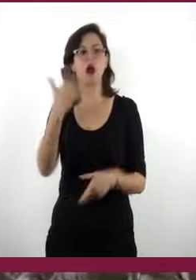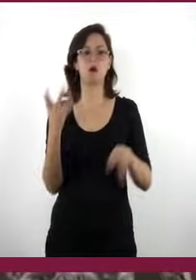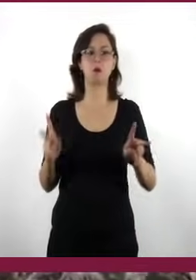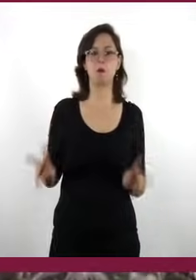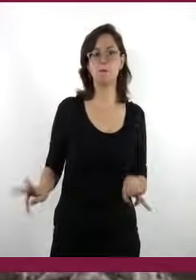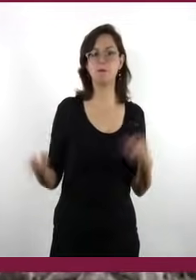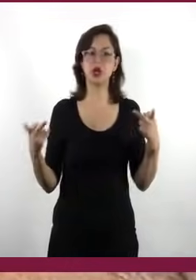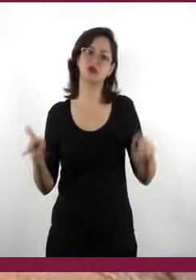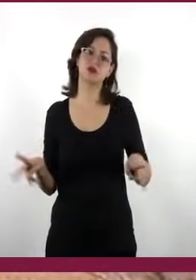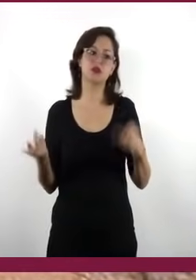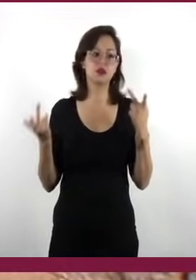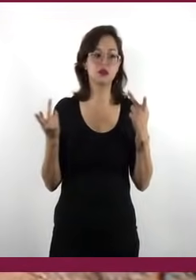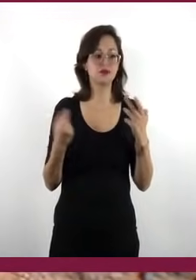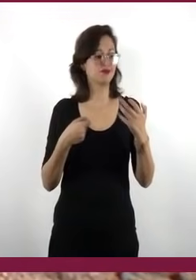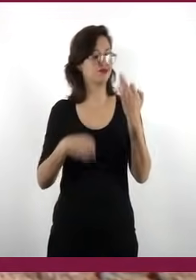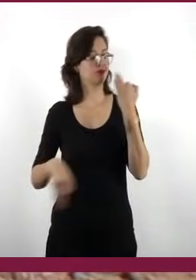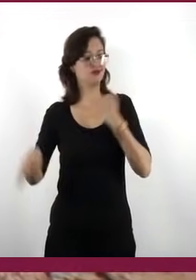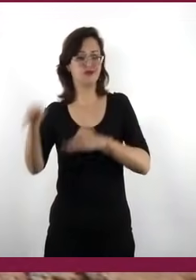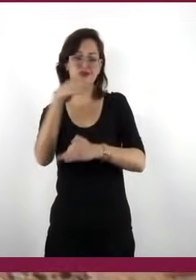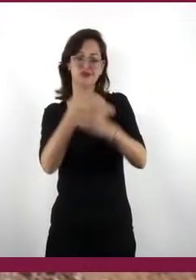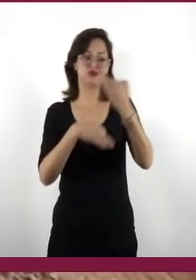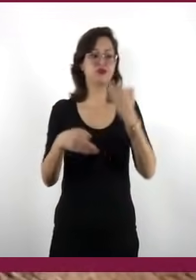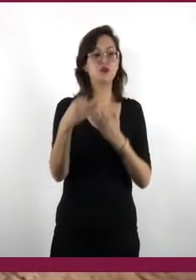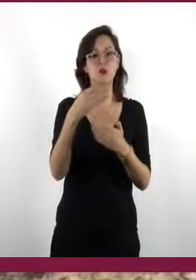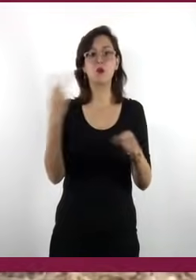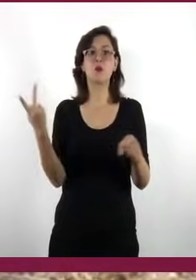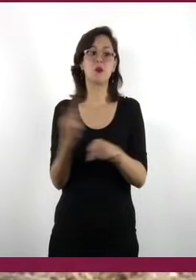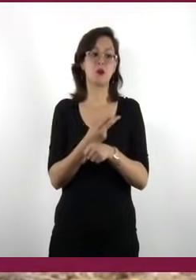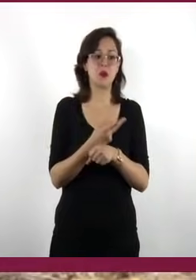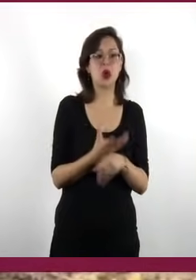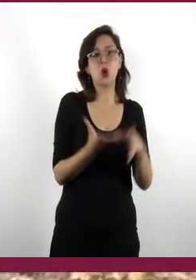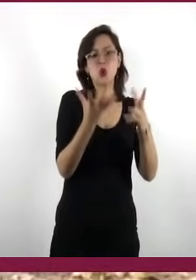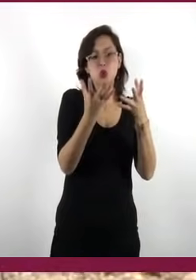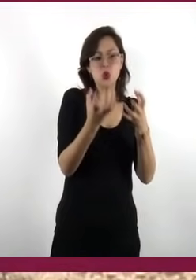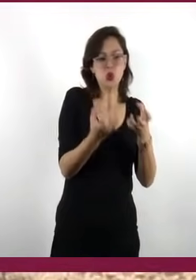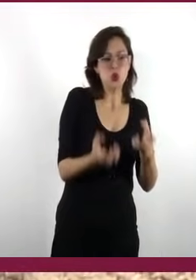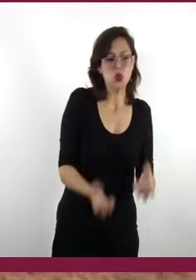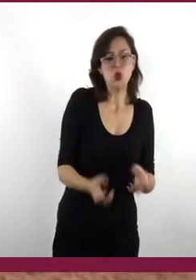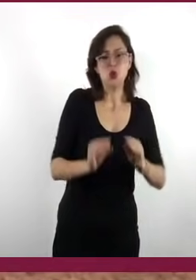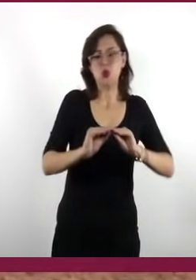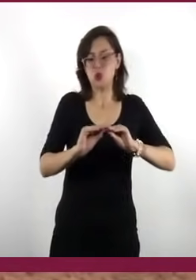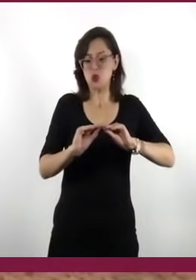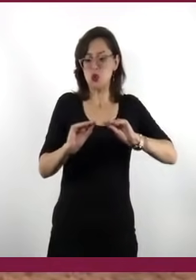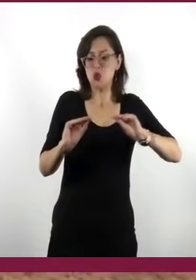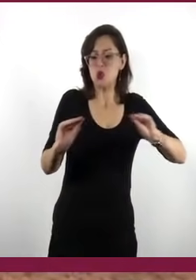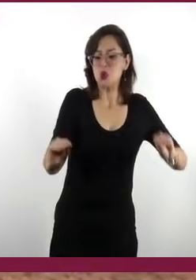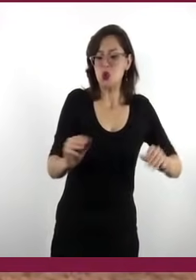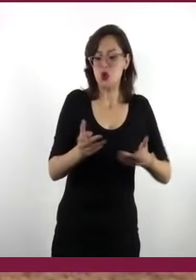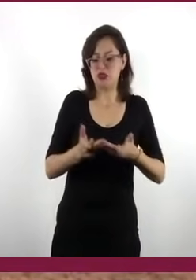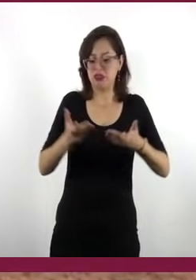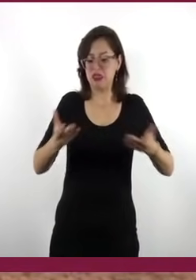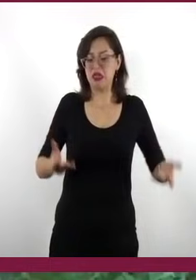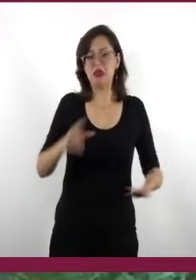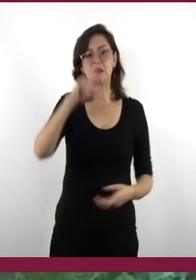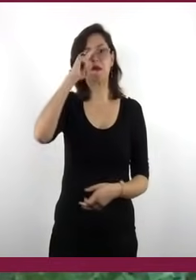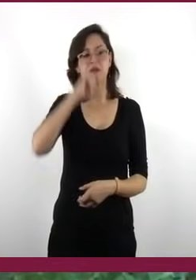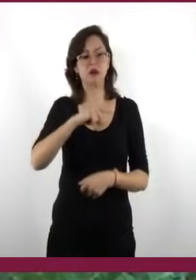venta ilegal. Todo esto ocasiona erosión, desertificación y degradación del suelo.